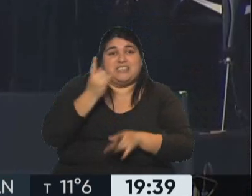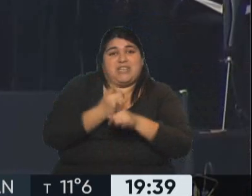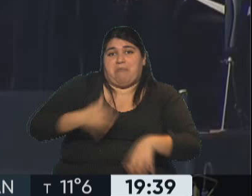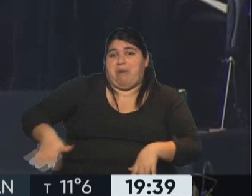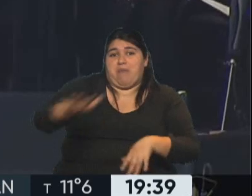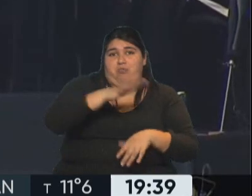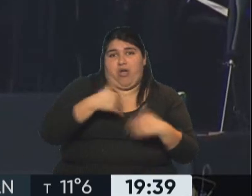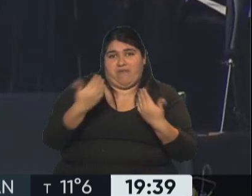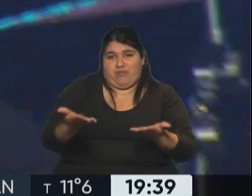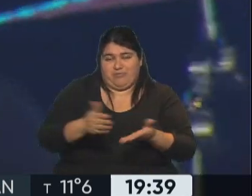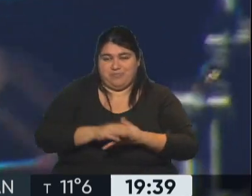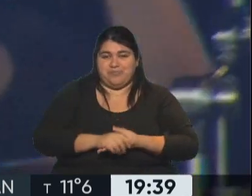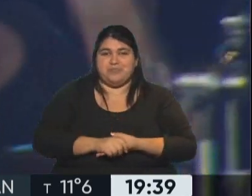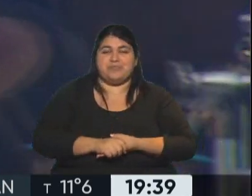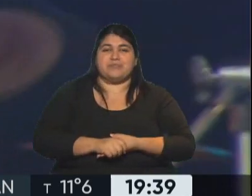importante